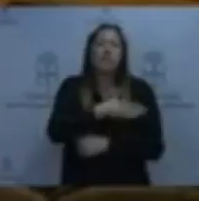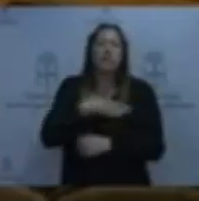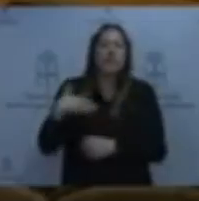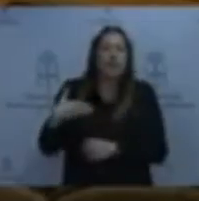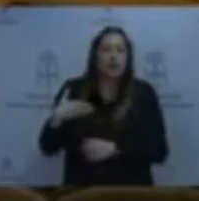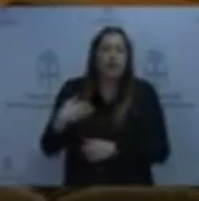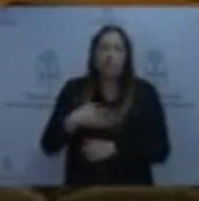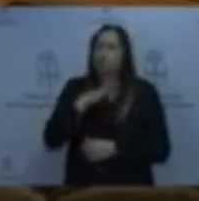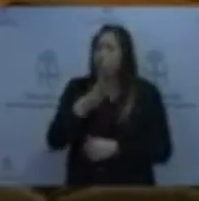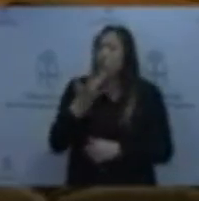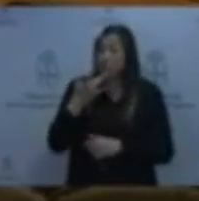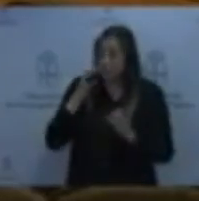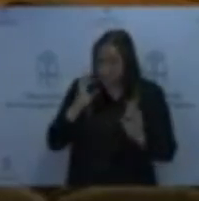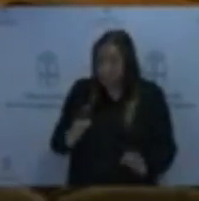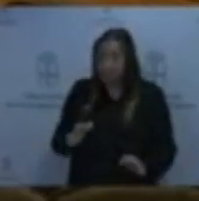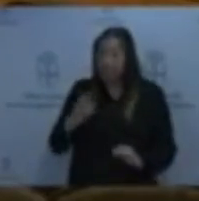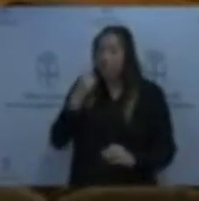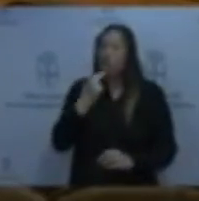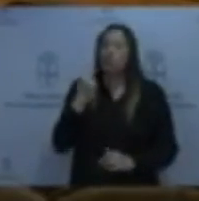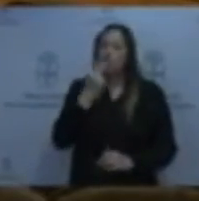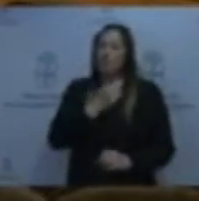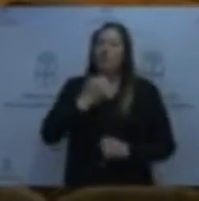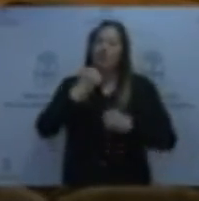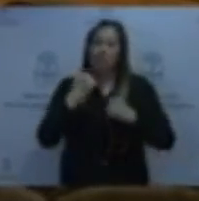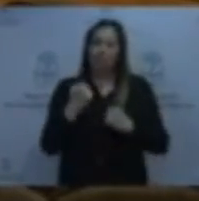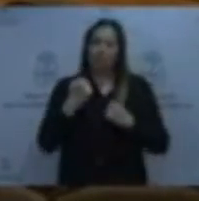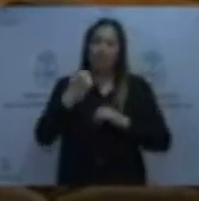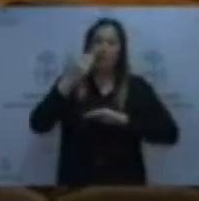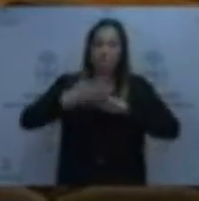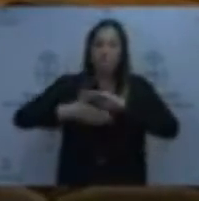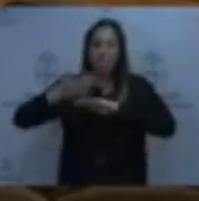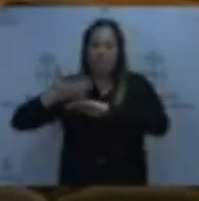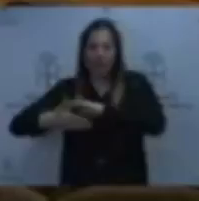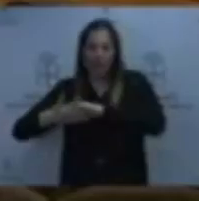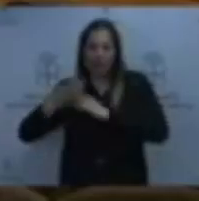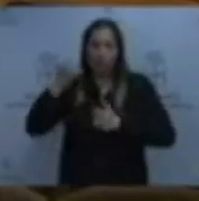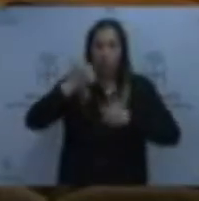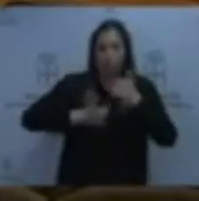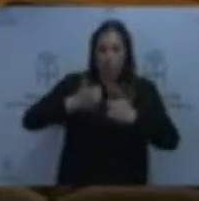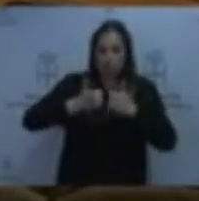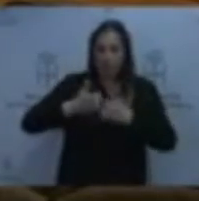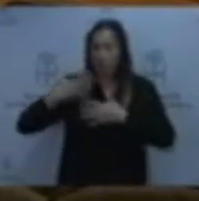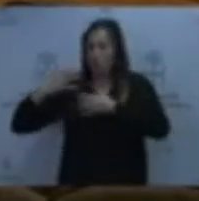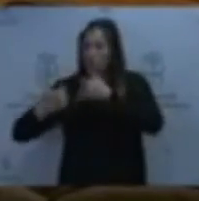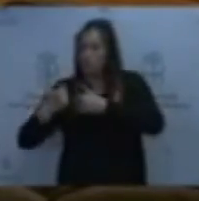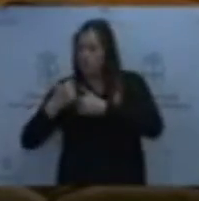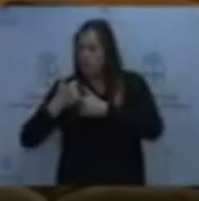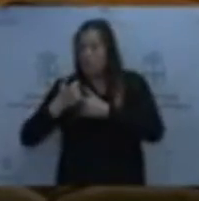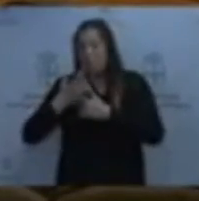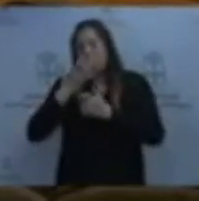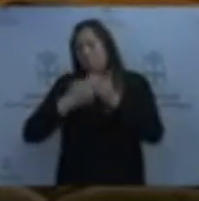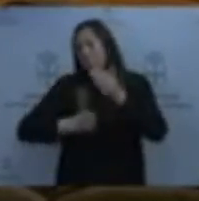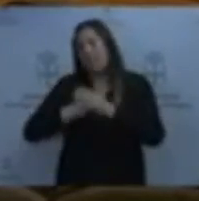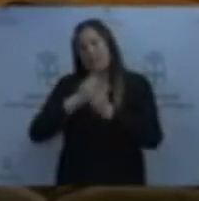es un compromiso firme de que los plazos que medien entre una OPE y otra no excedan los 3 años, y lo preferible sería